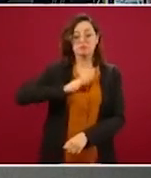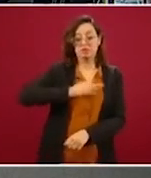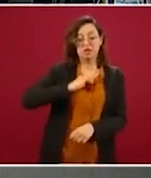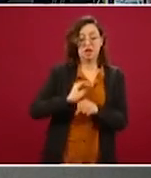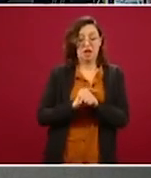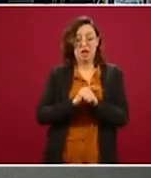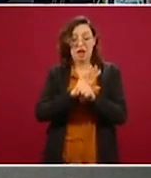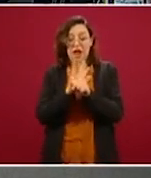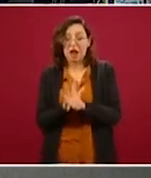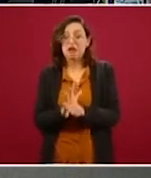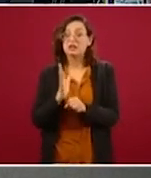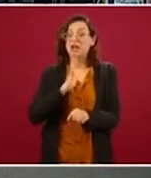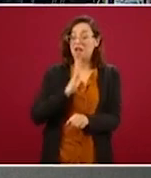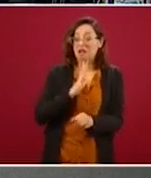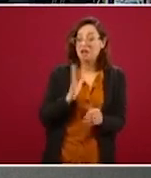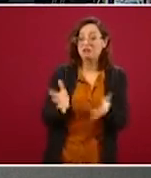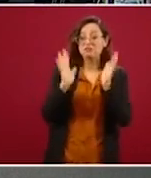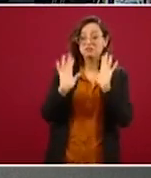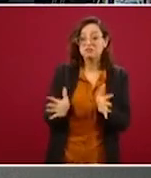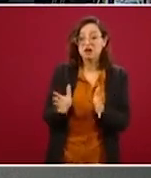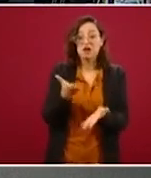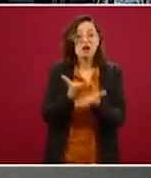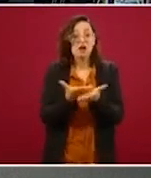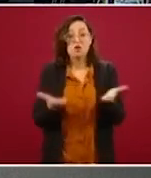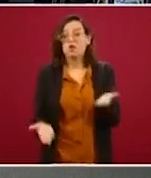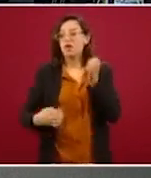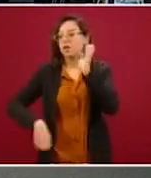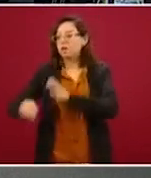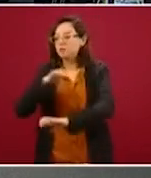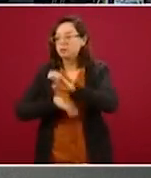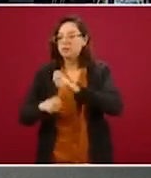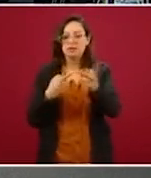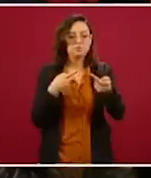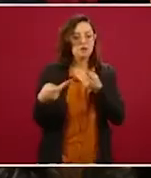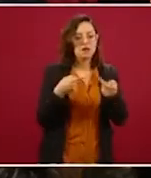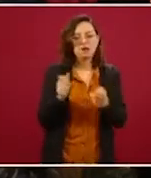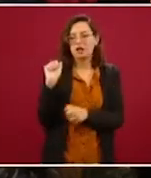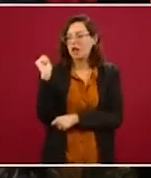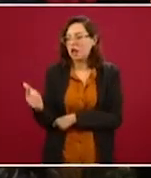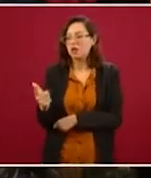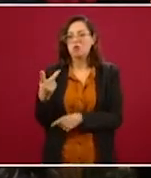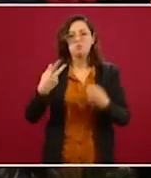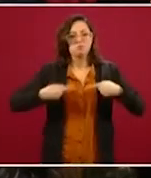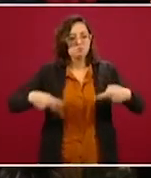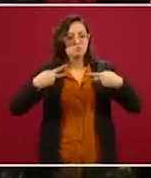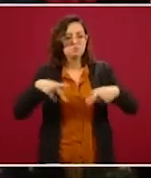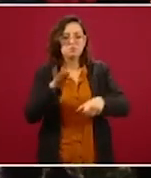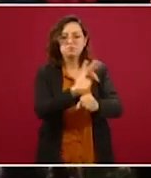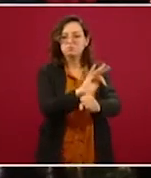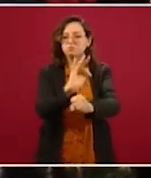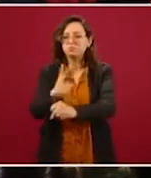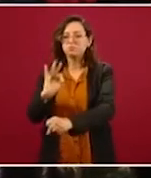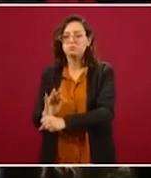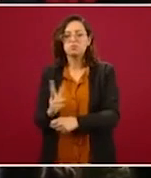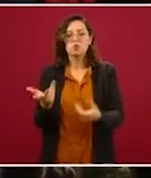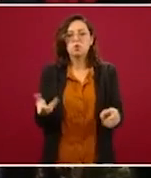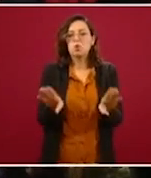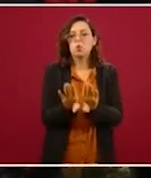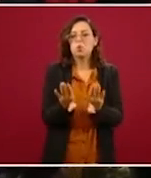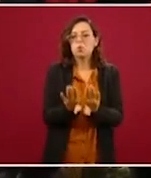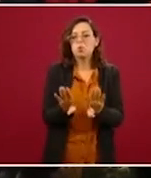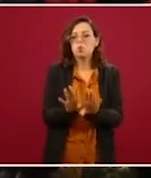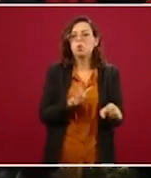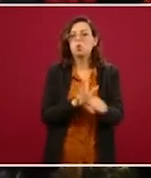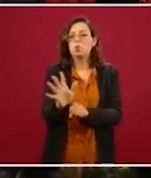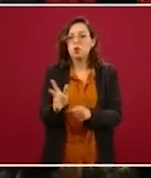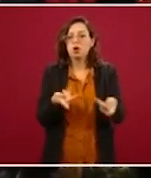algún plan o programa para que las empresas de este país estén preparadas y, bueno, se proteja la salud de los empleados? Y en un instante